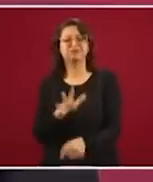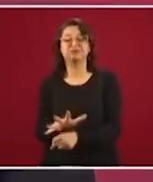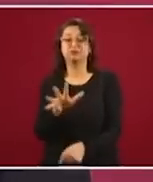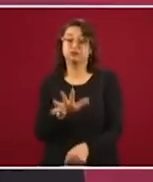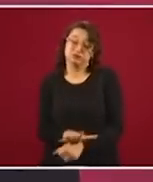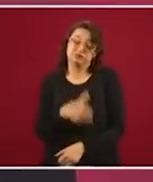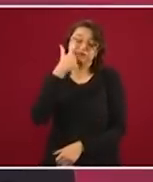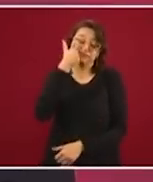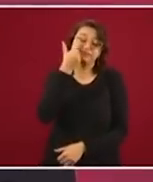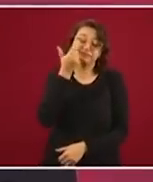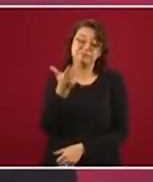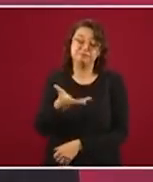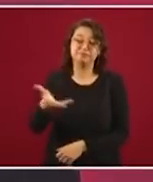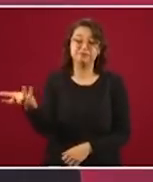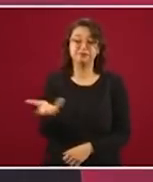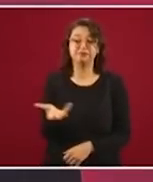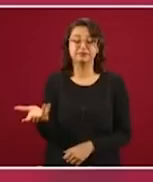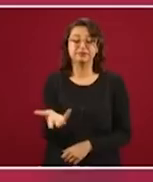voluntad